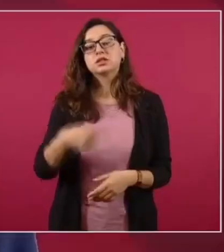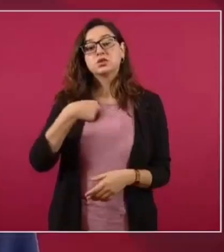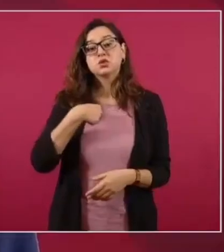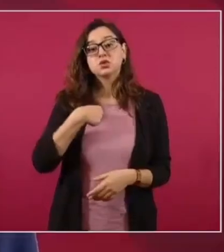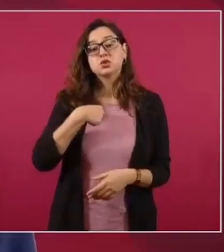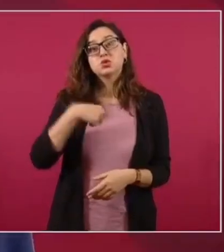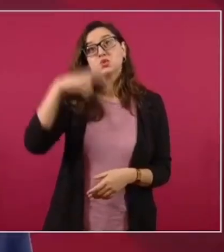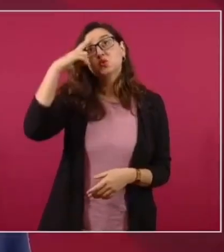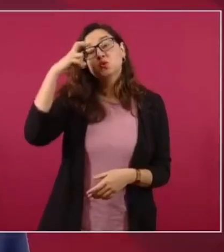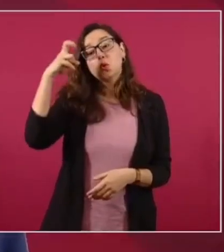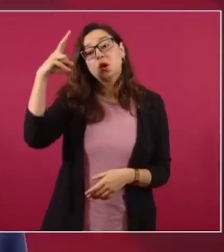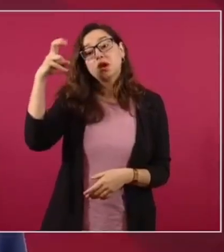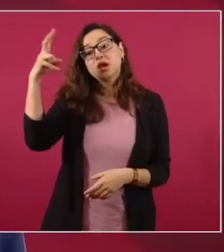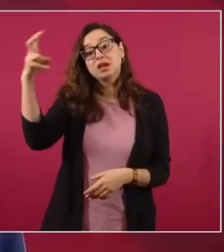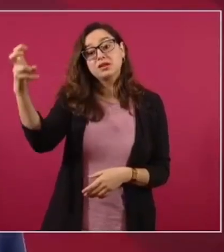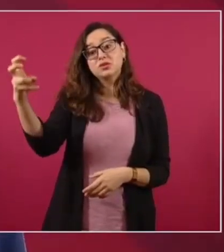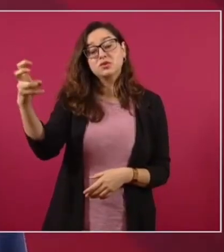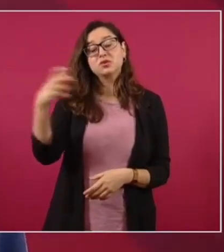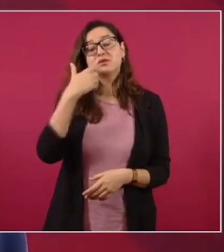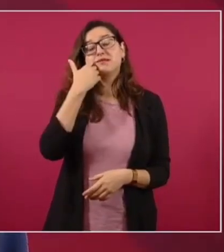el sueño